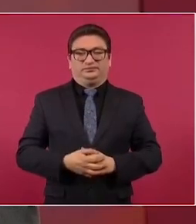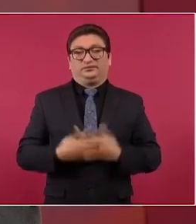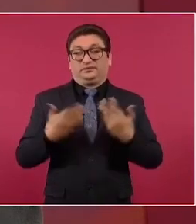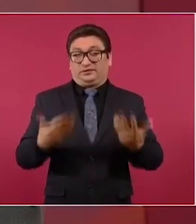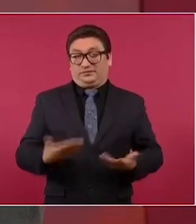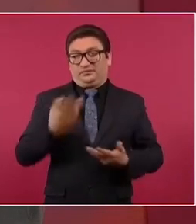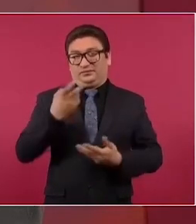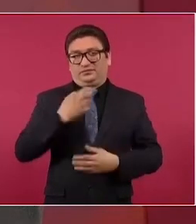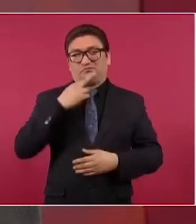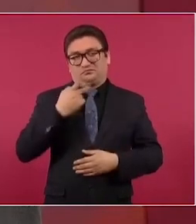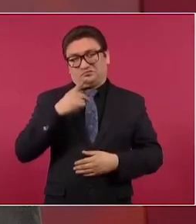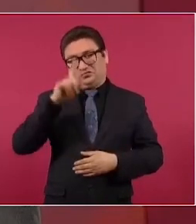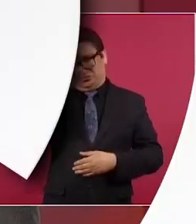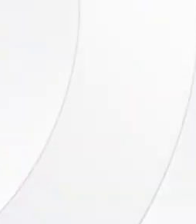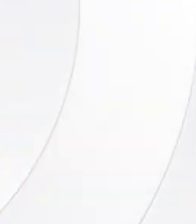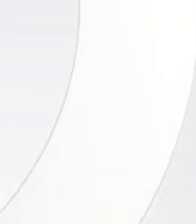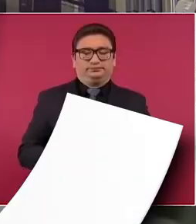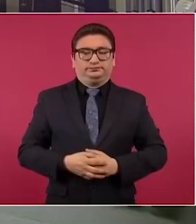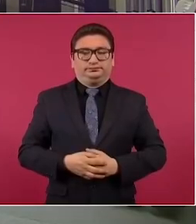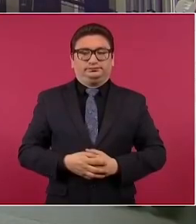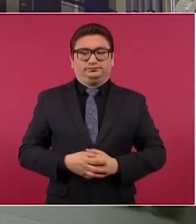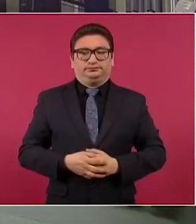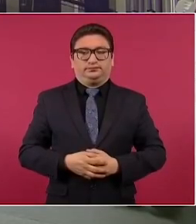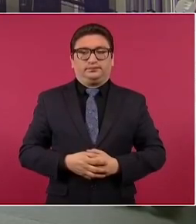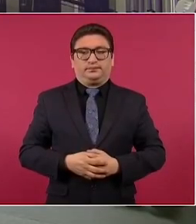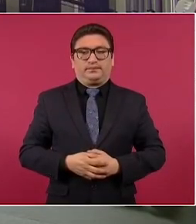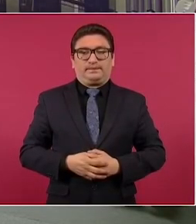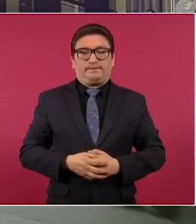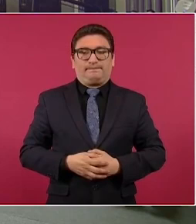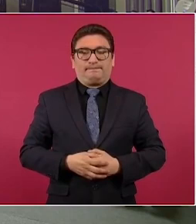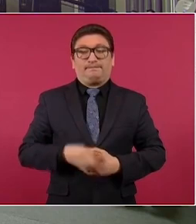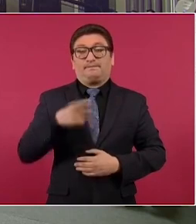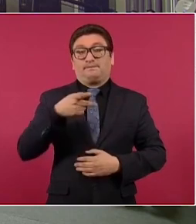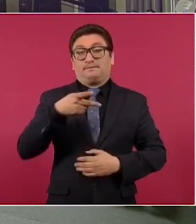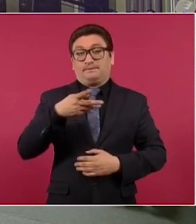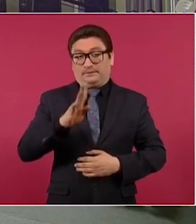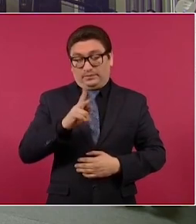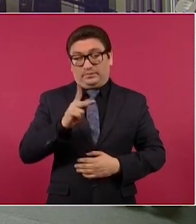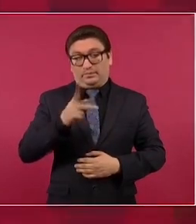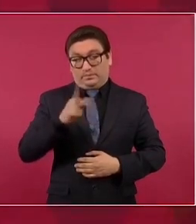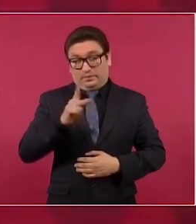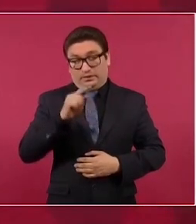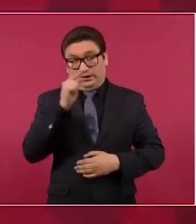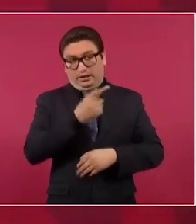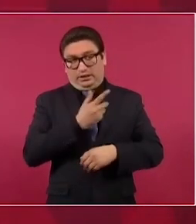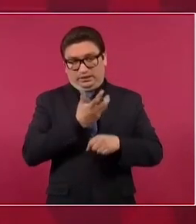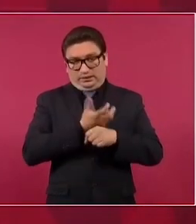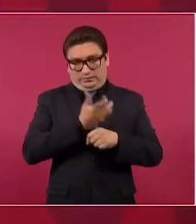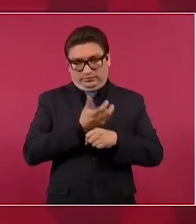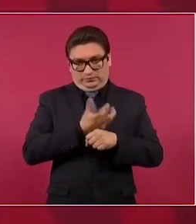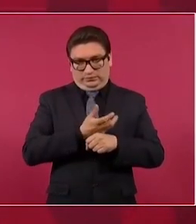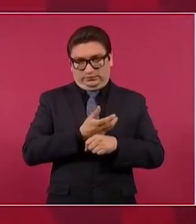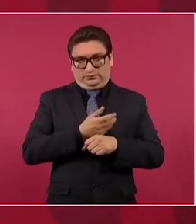Entonces, lo más recomendable pues es descansar. Pero hay en Estados Unidos también